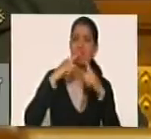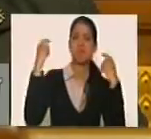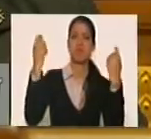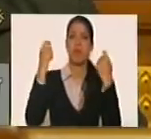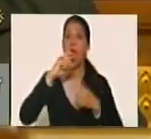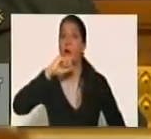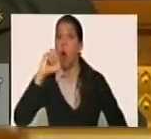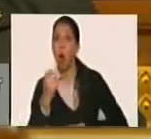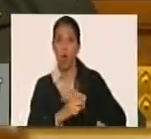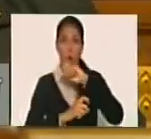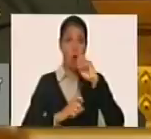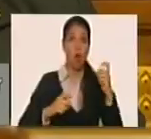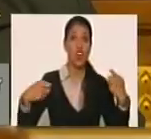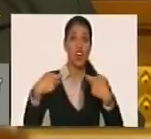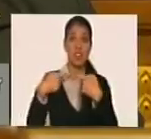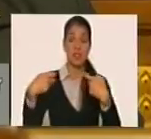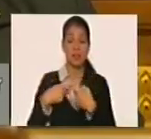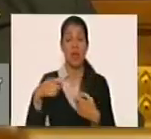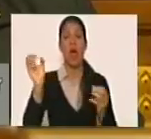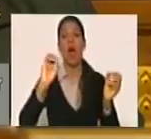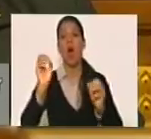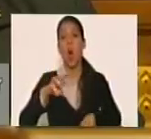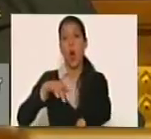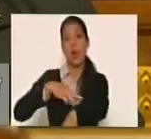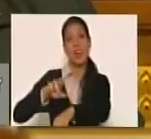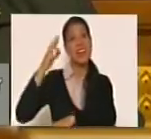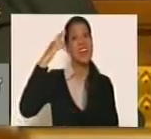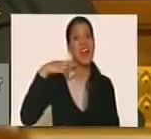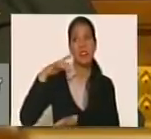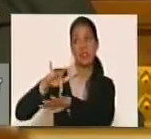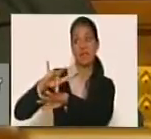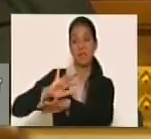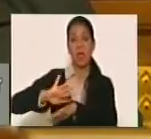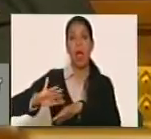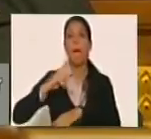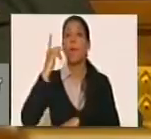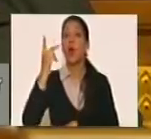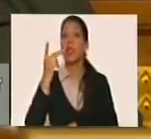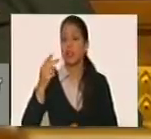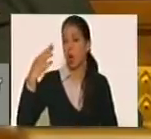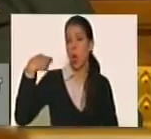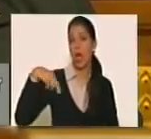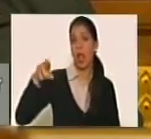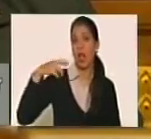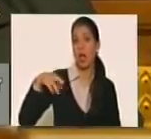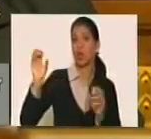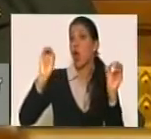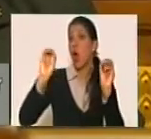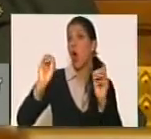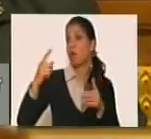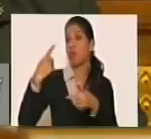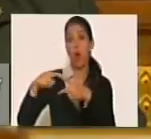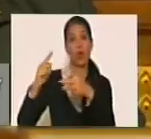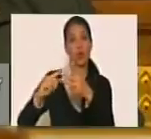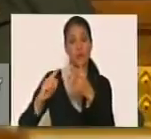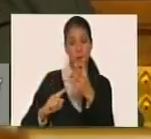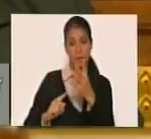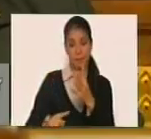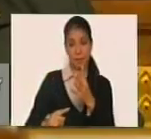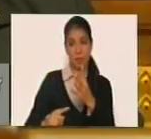del odio nacional, racial, religioso, político o de cualquier otra naturaleza,